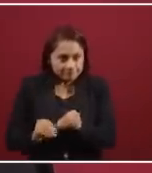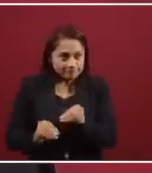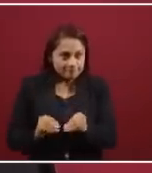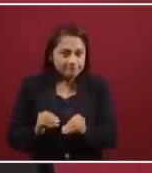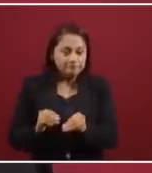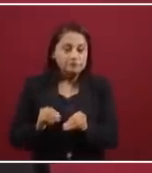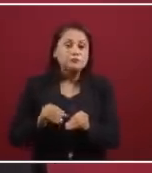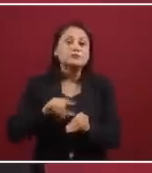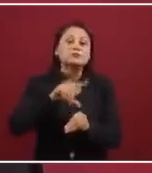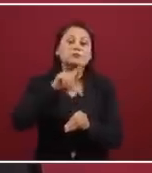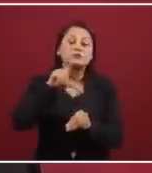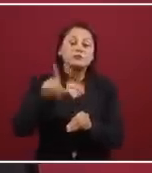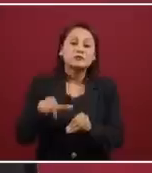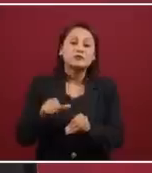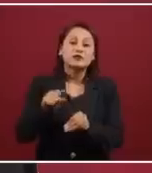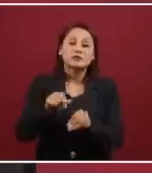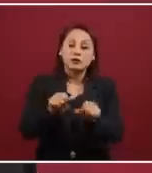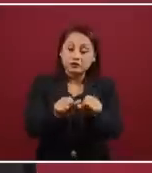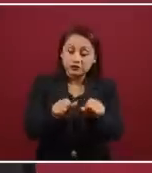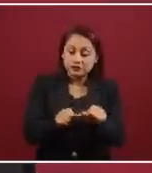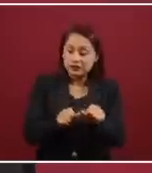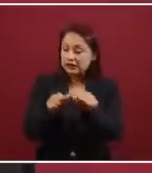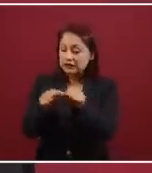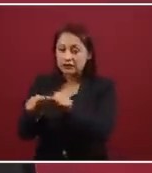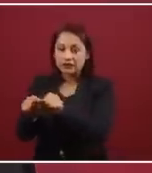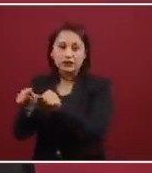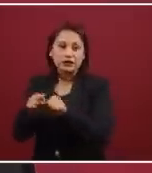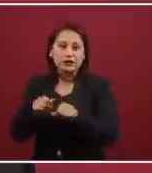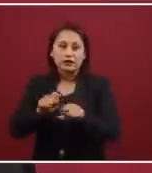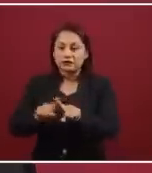coordinar a todas las áreas y